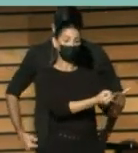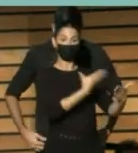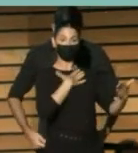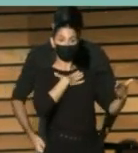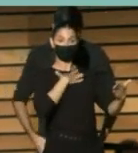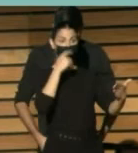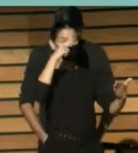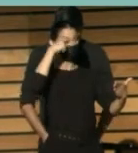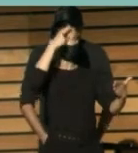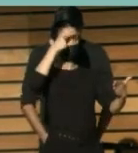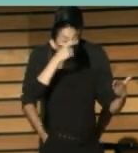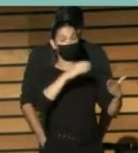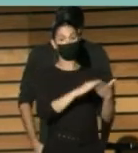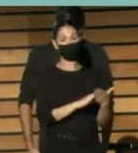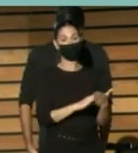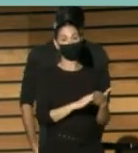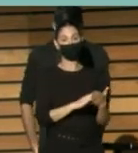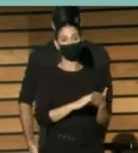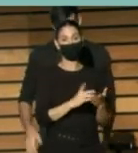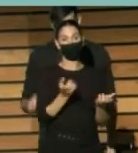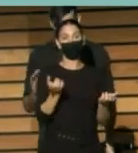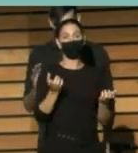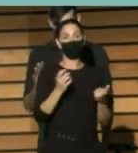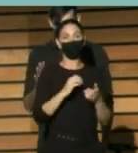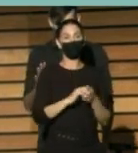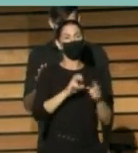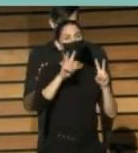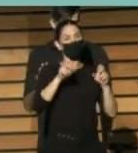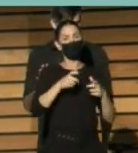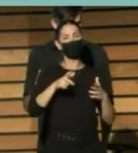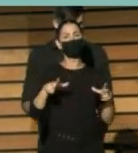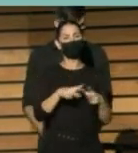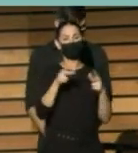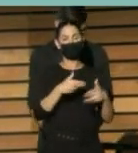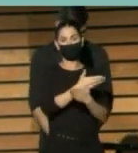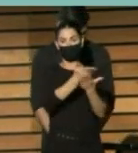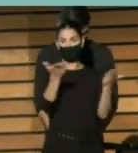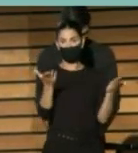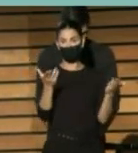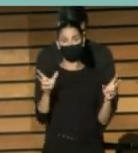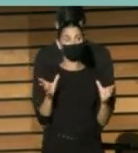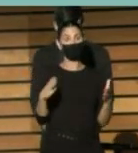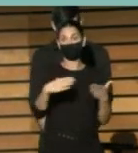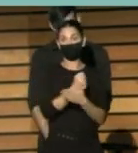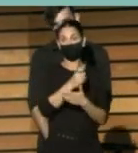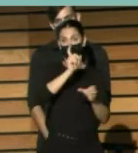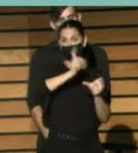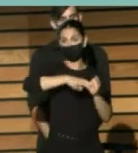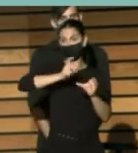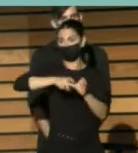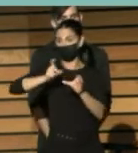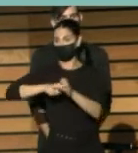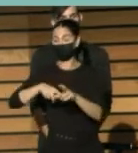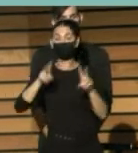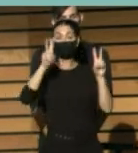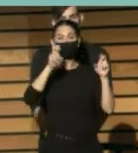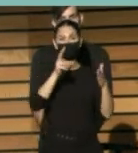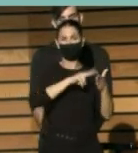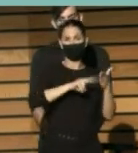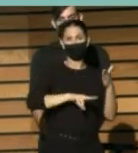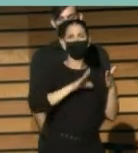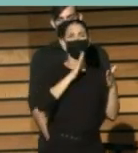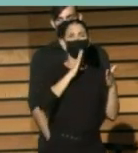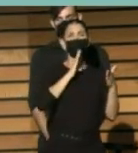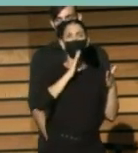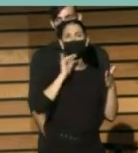a cada individuo, sino también a la sociedad de la que formamos partes. La lectura, creo que antes lo decía